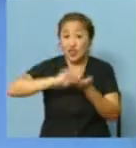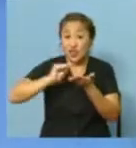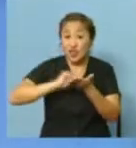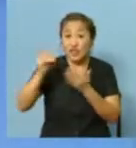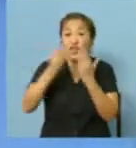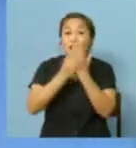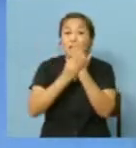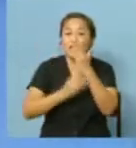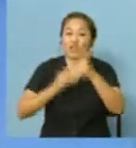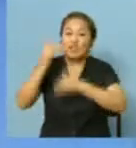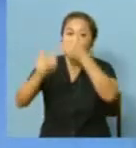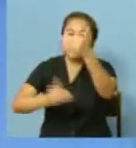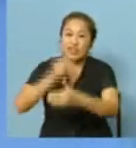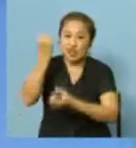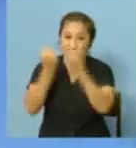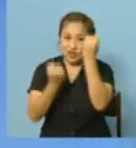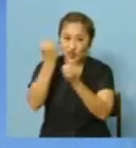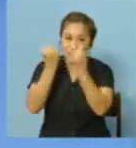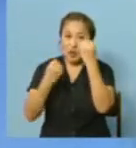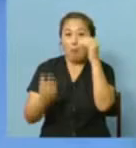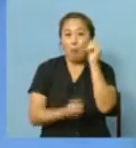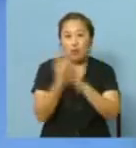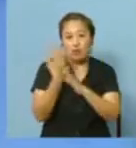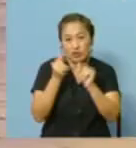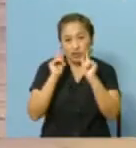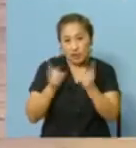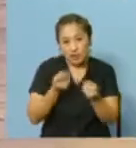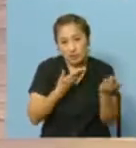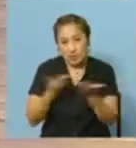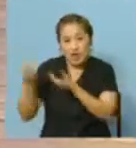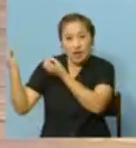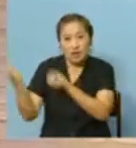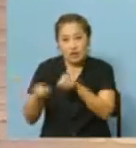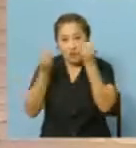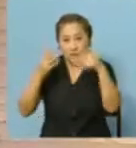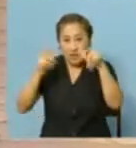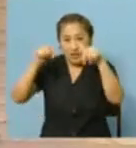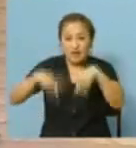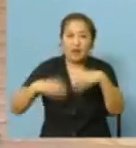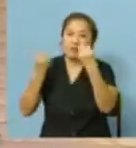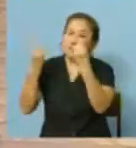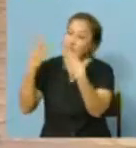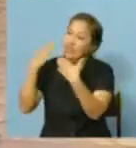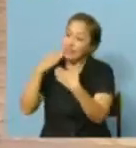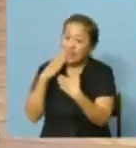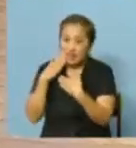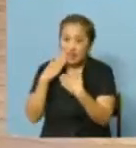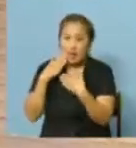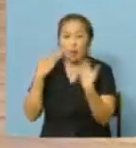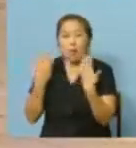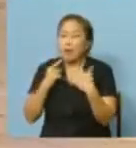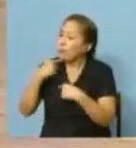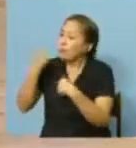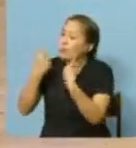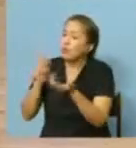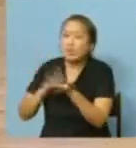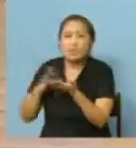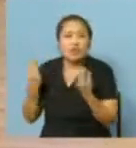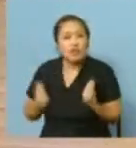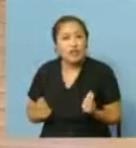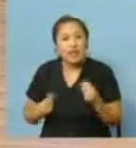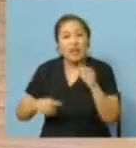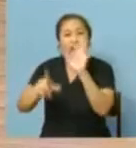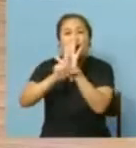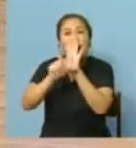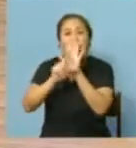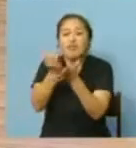de desarrollo económico y producción y lo hemos invitado doctor muy buenas tardes para preguntarle sobre qué es